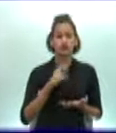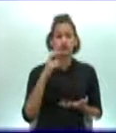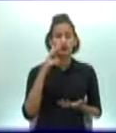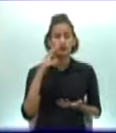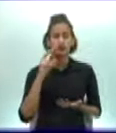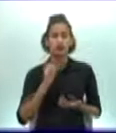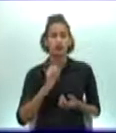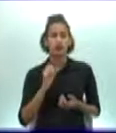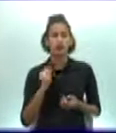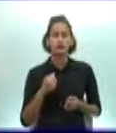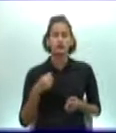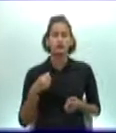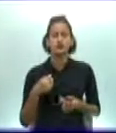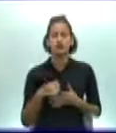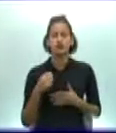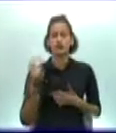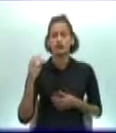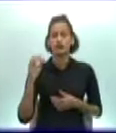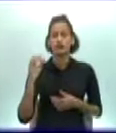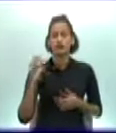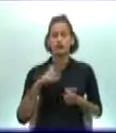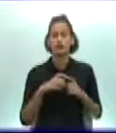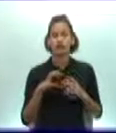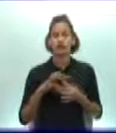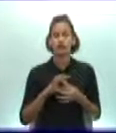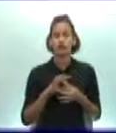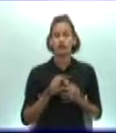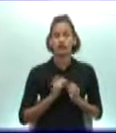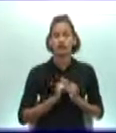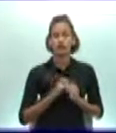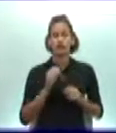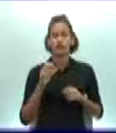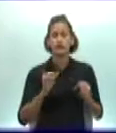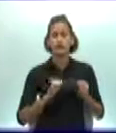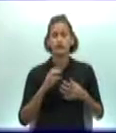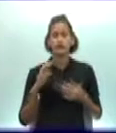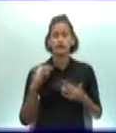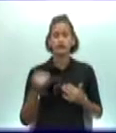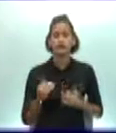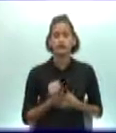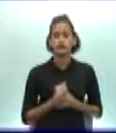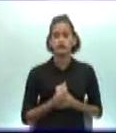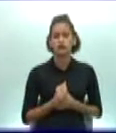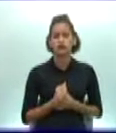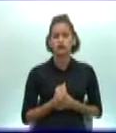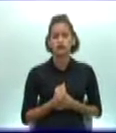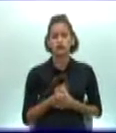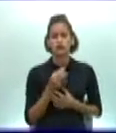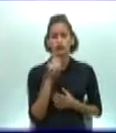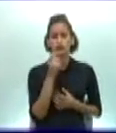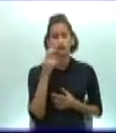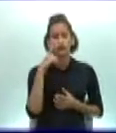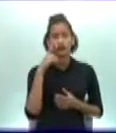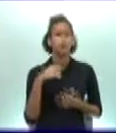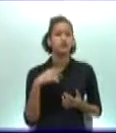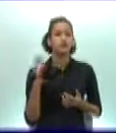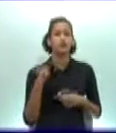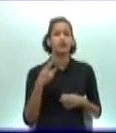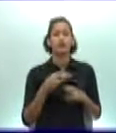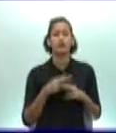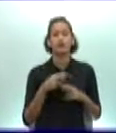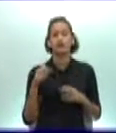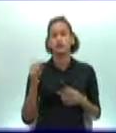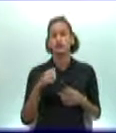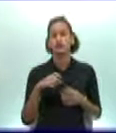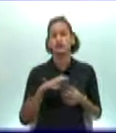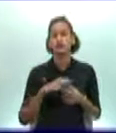Cuba físico del atlas geográfico. Pueden utilizar el índice de nombres geográficos que aparece en la página 60 del atlas,